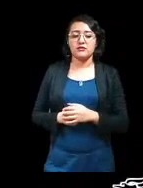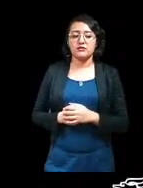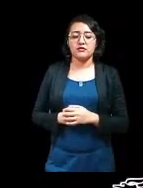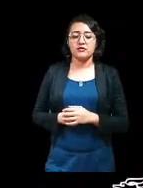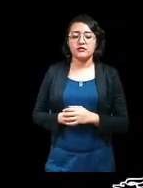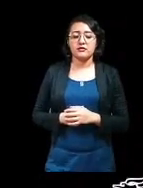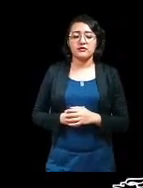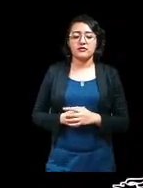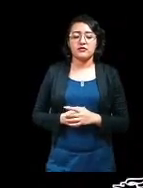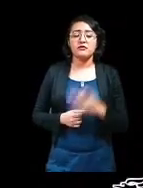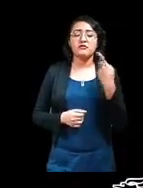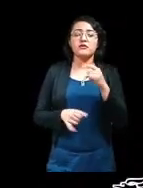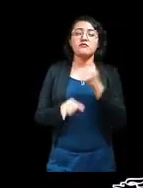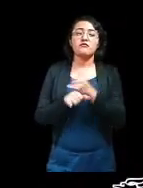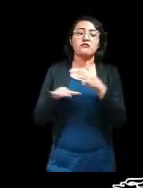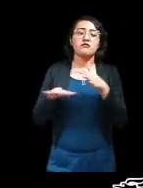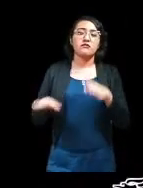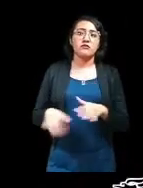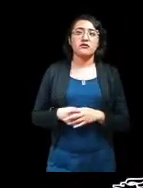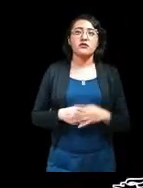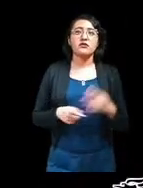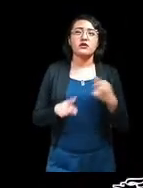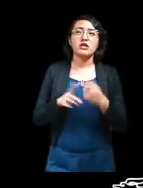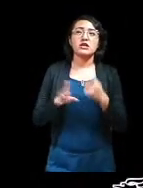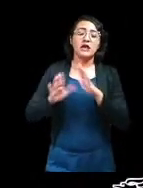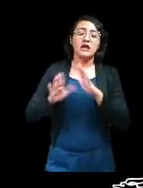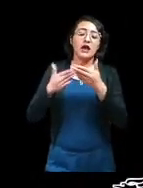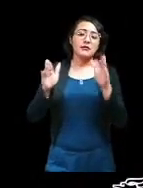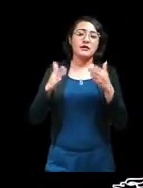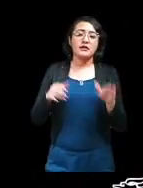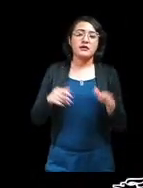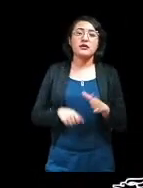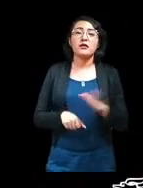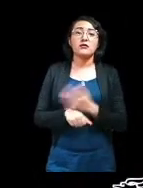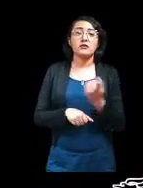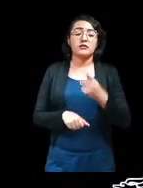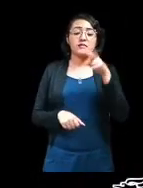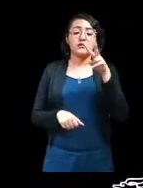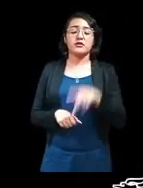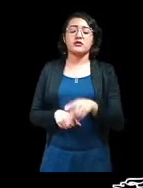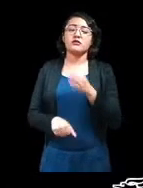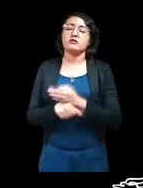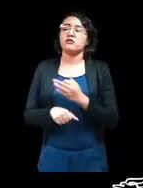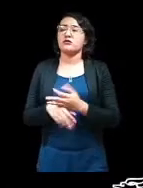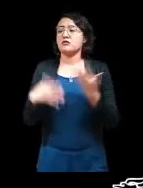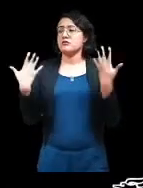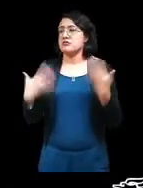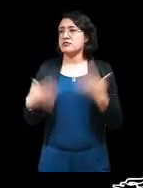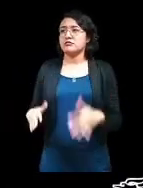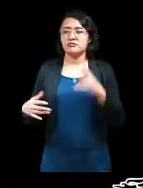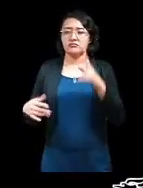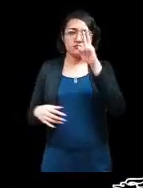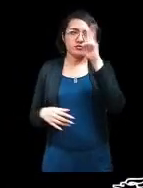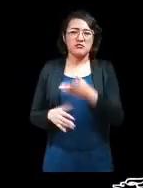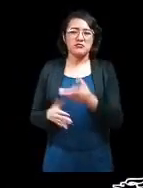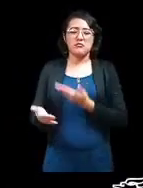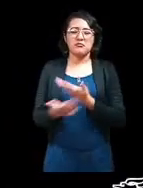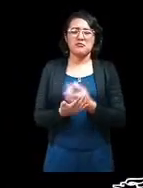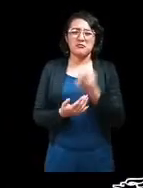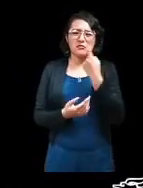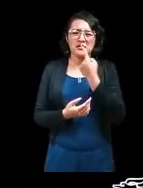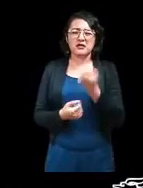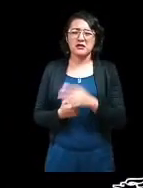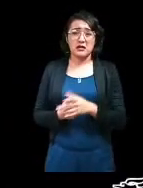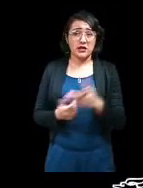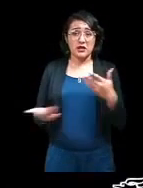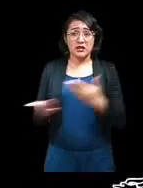sus informes legislativos que ya están en puerta, porque en serio que es una aberración lo que están proponiendo. Ay, ¿qué van a hacer? ¿Le van a